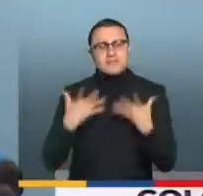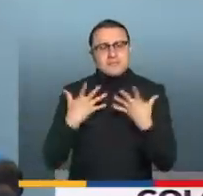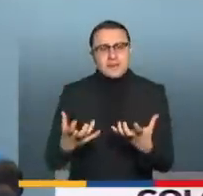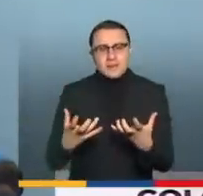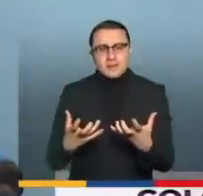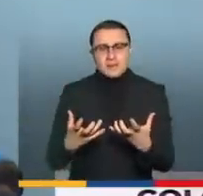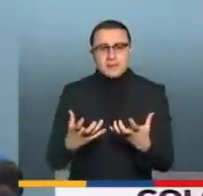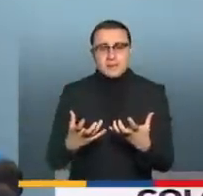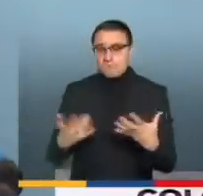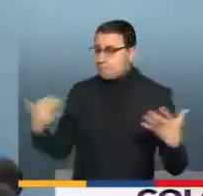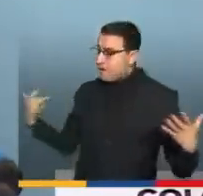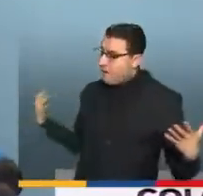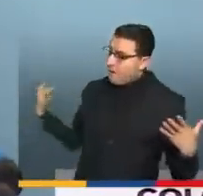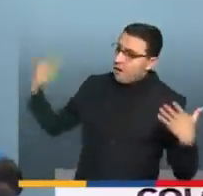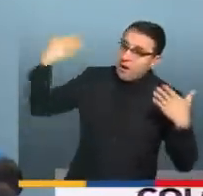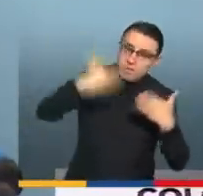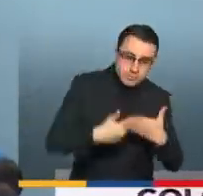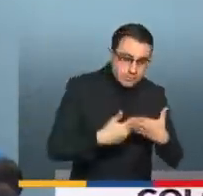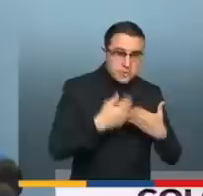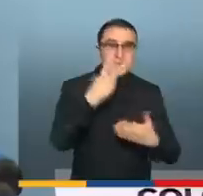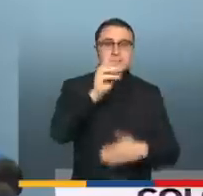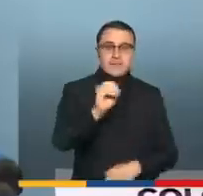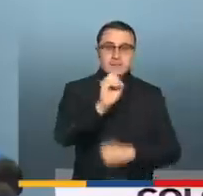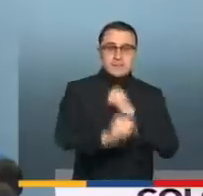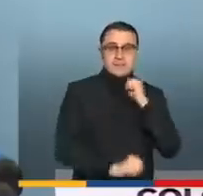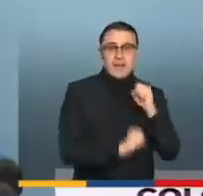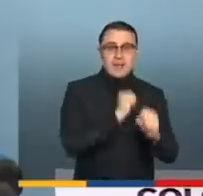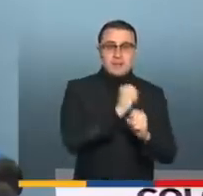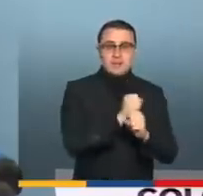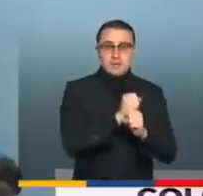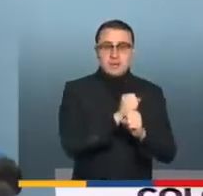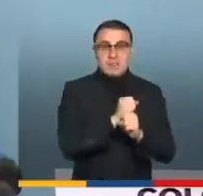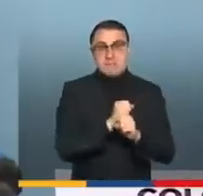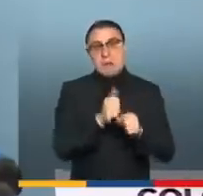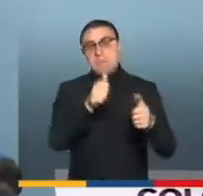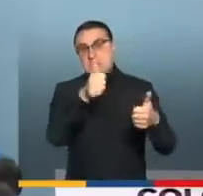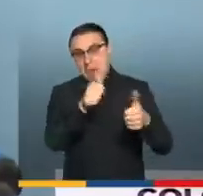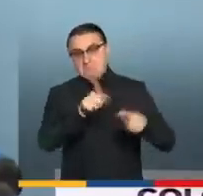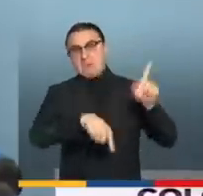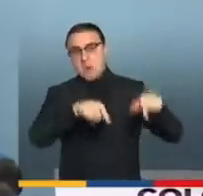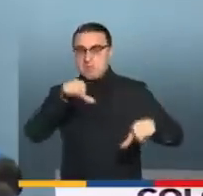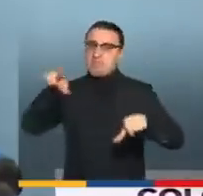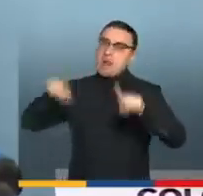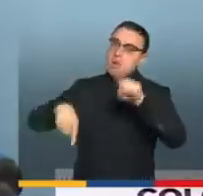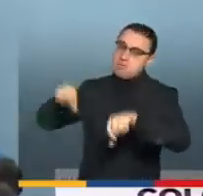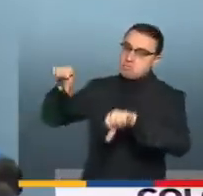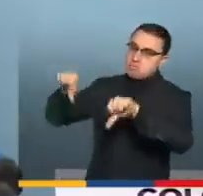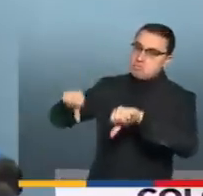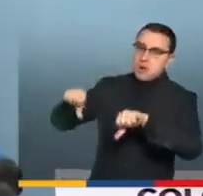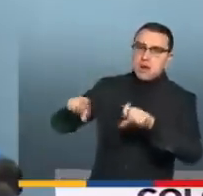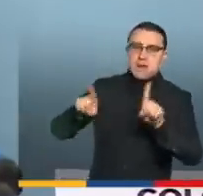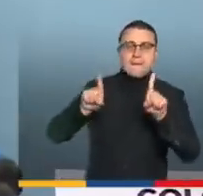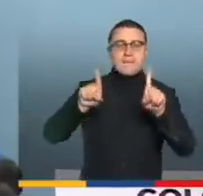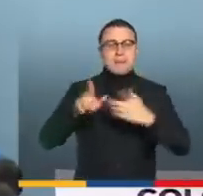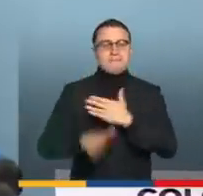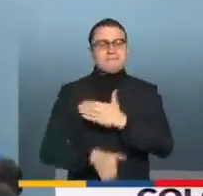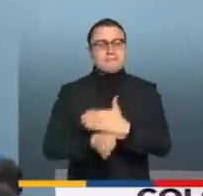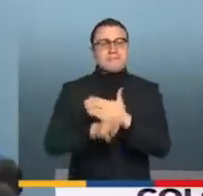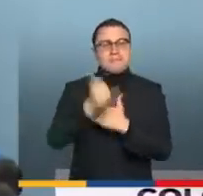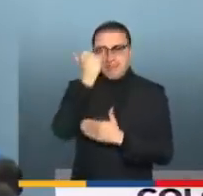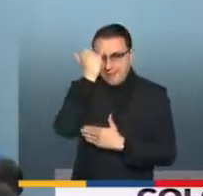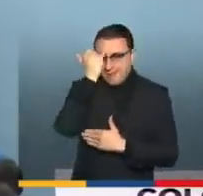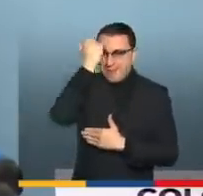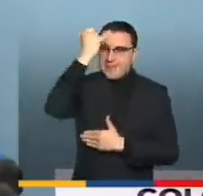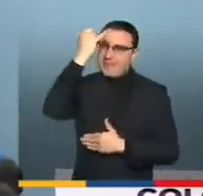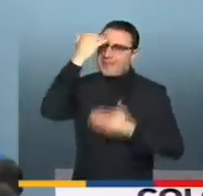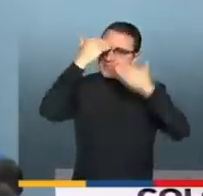Han pasado 30 años y mal que bien se mantiene la idea democrática en